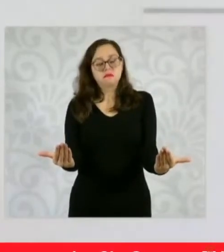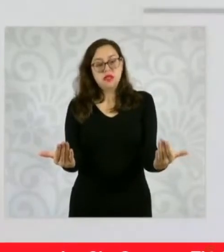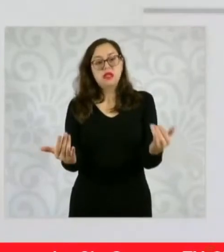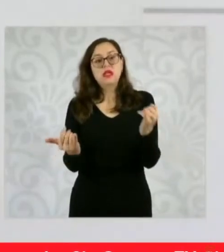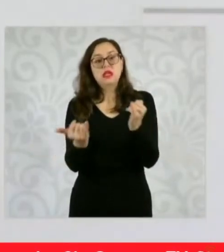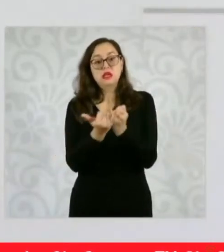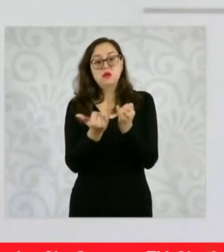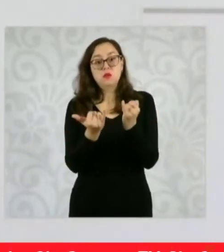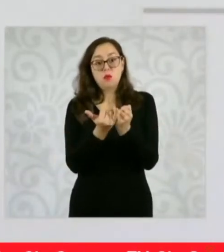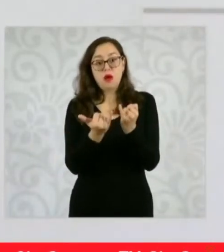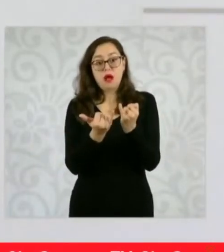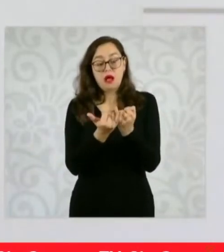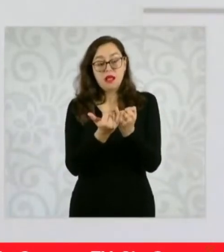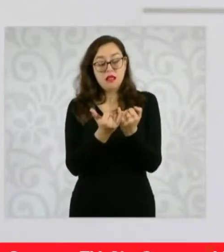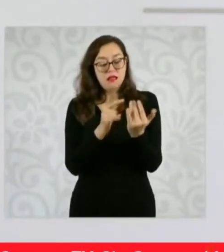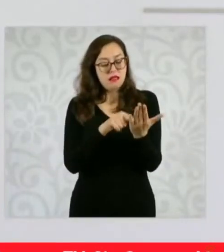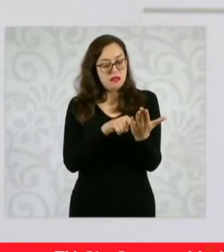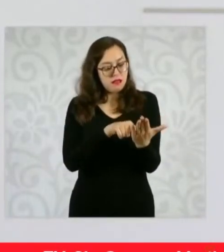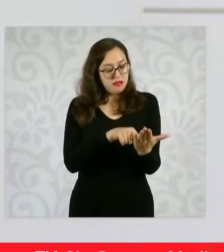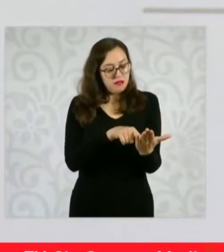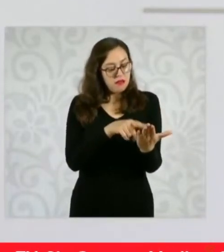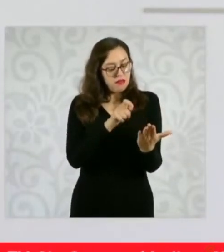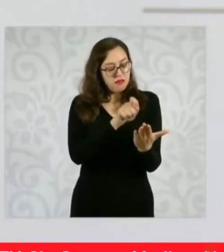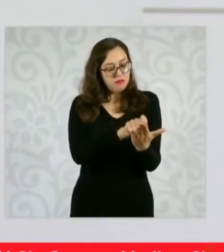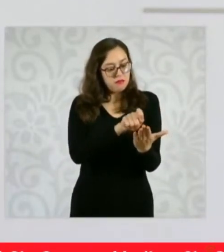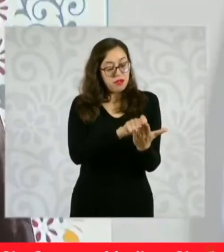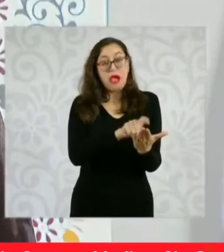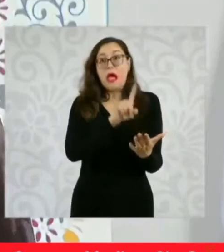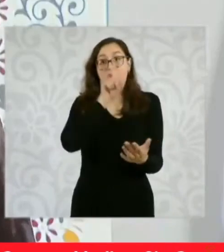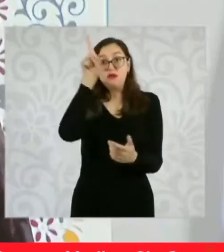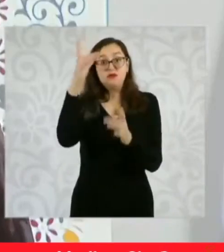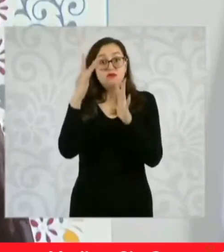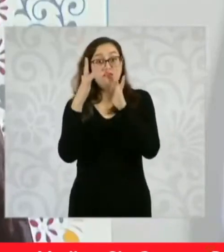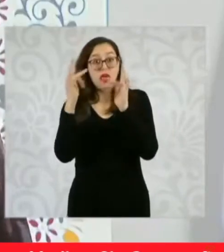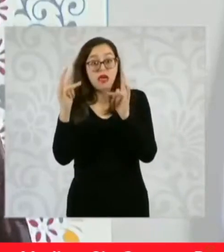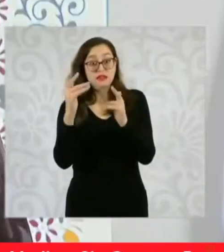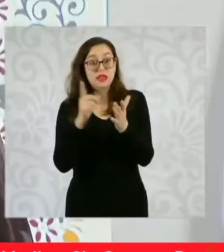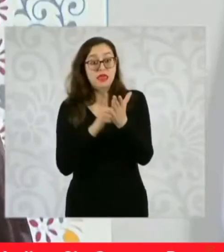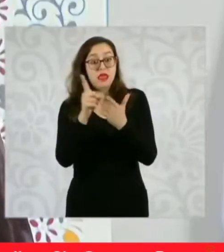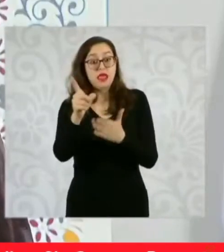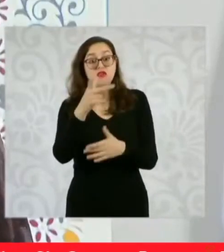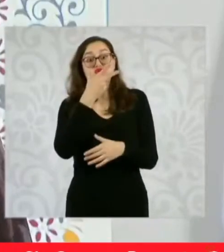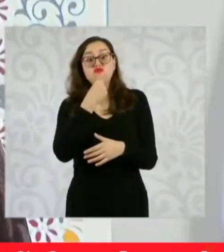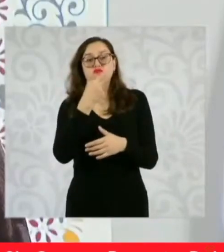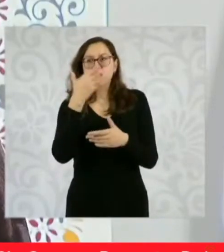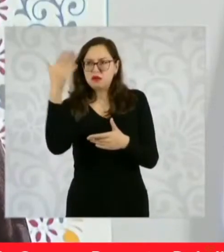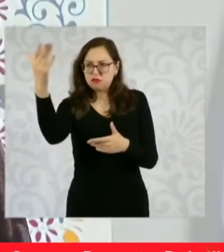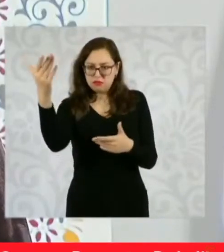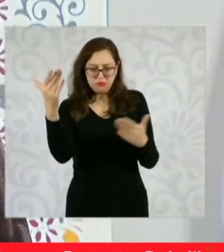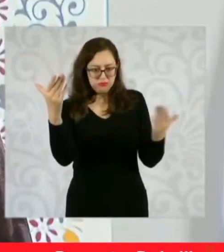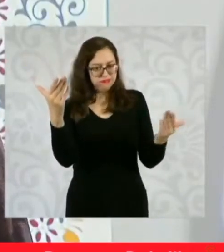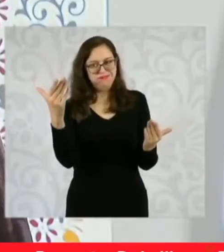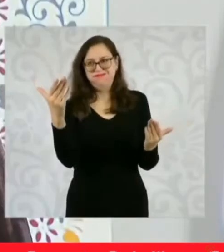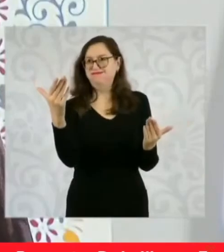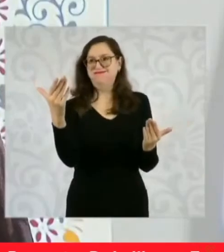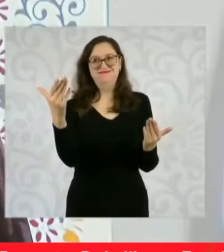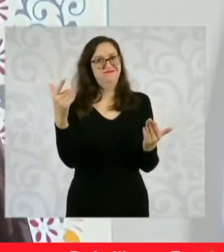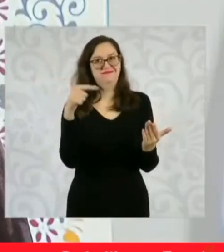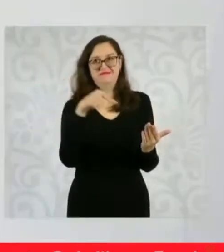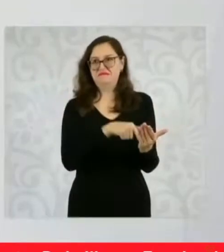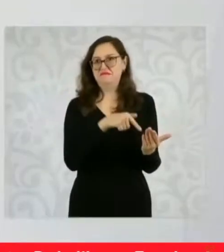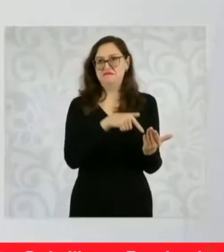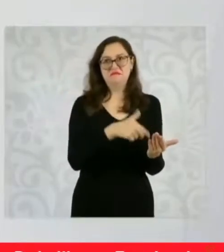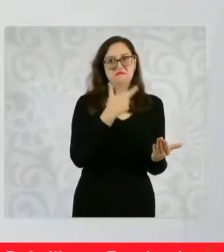Derechos del Hombre y el Ciudadano de la Revolución Francesa. Nada que ver la Constitución de Apatzingán con la